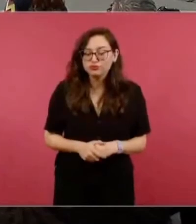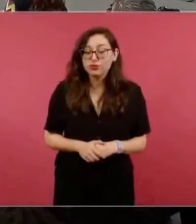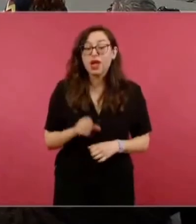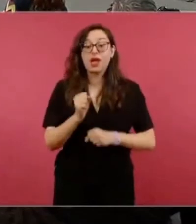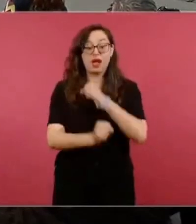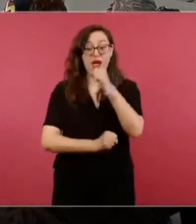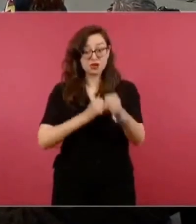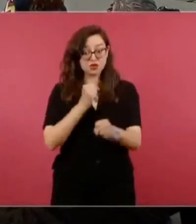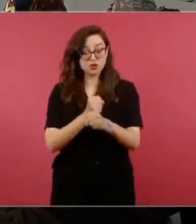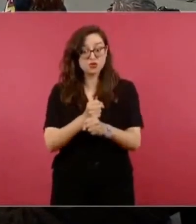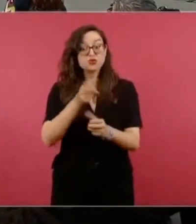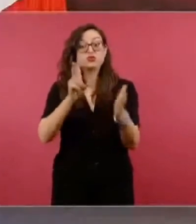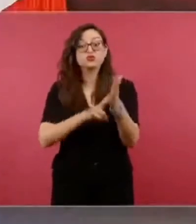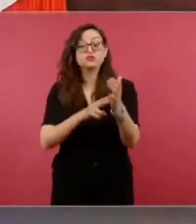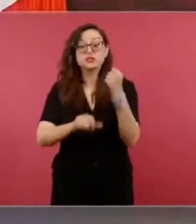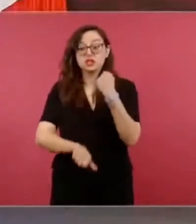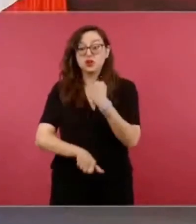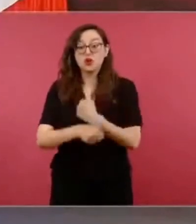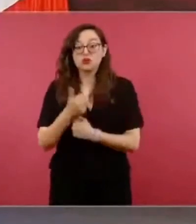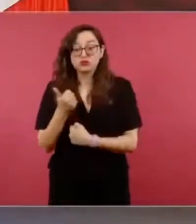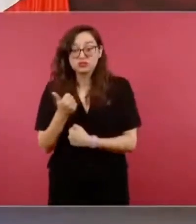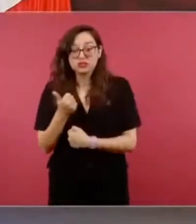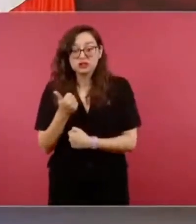Era arrasar.